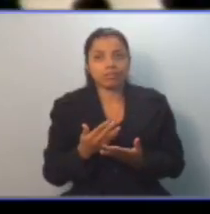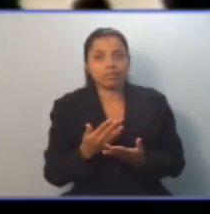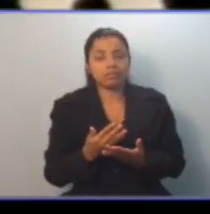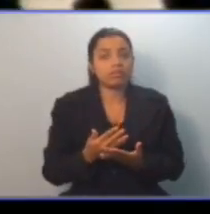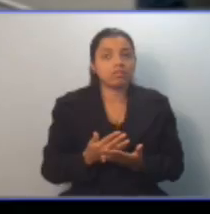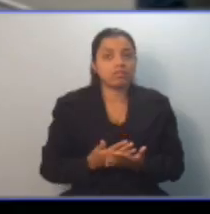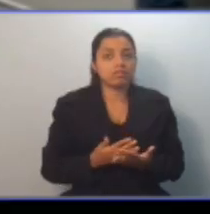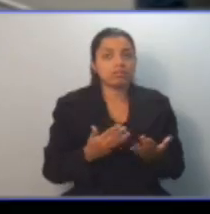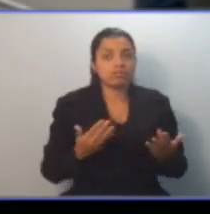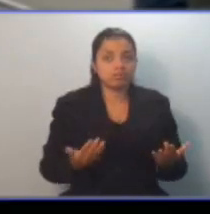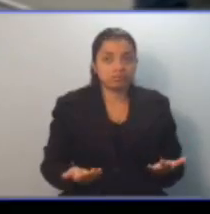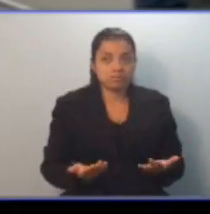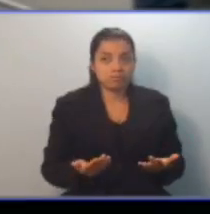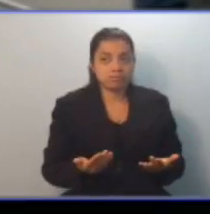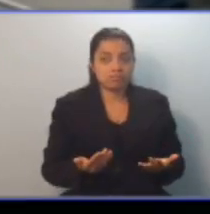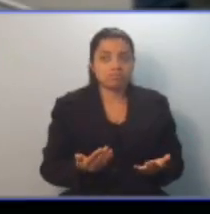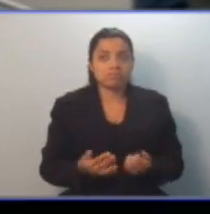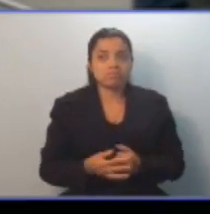Y